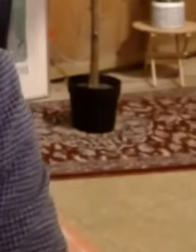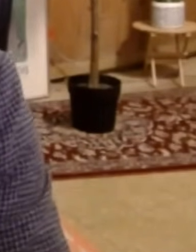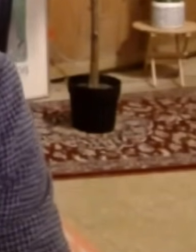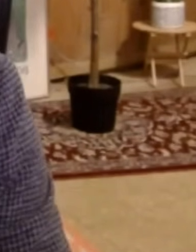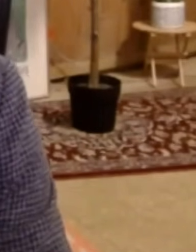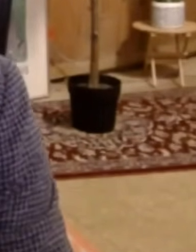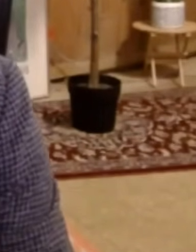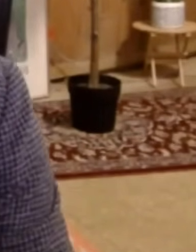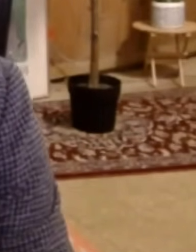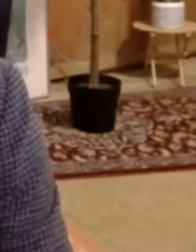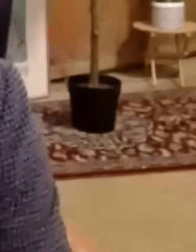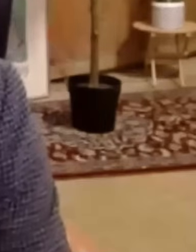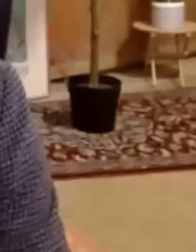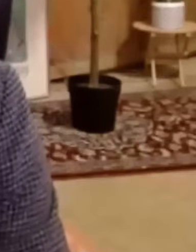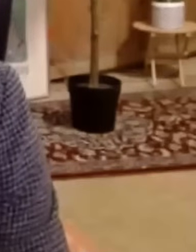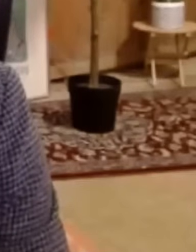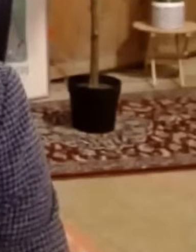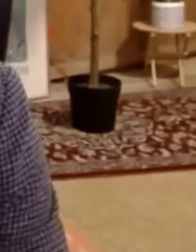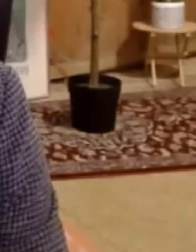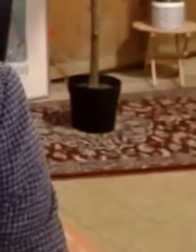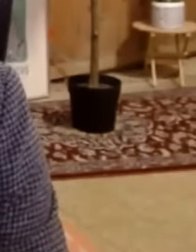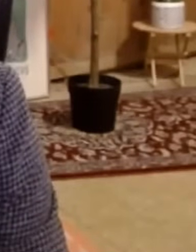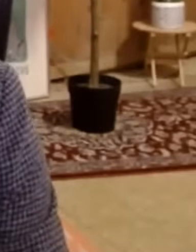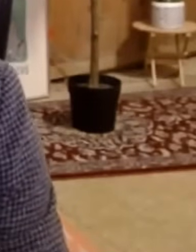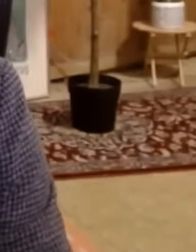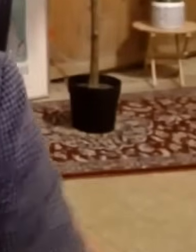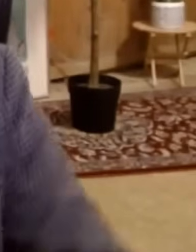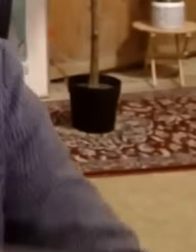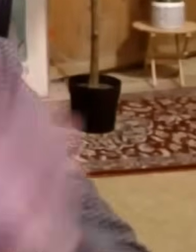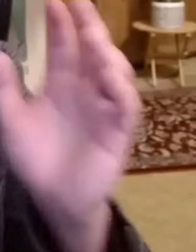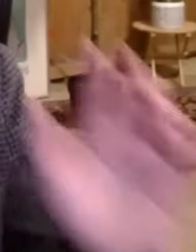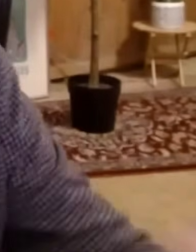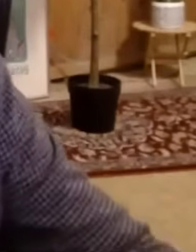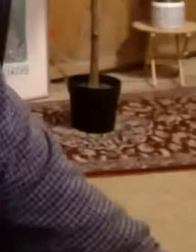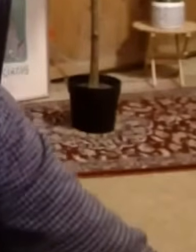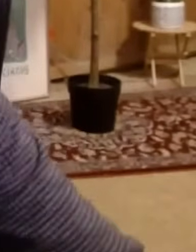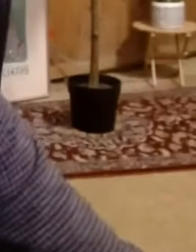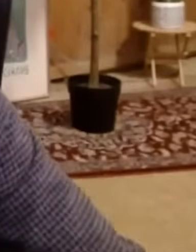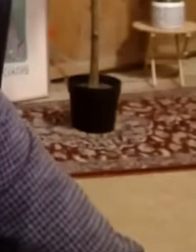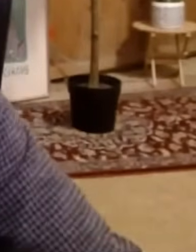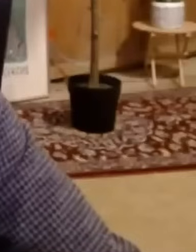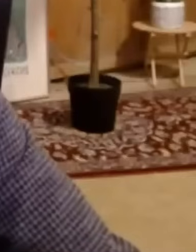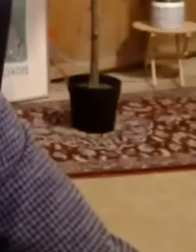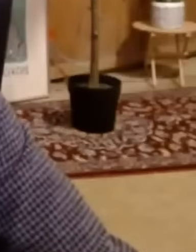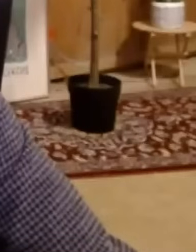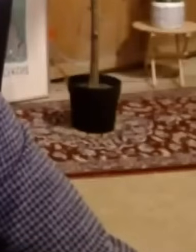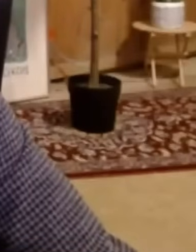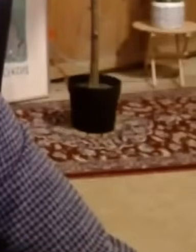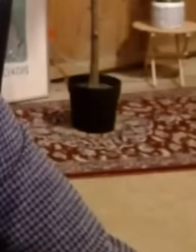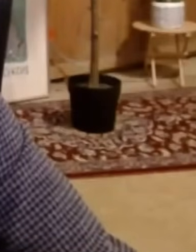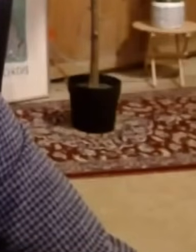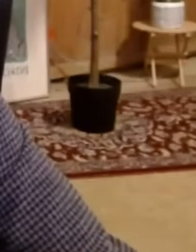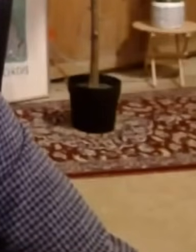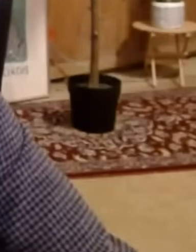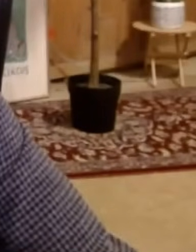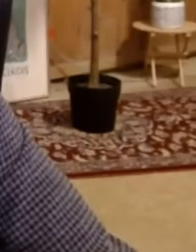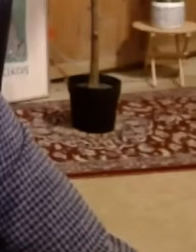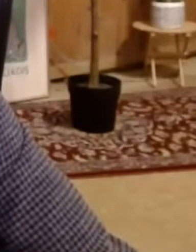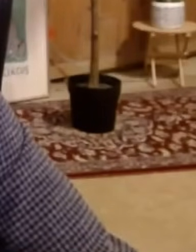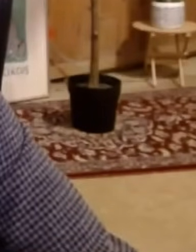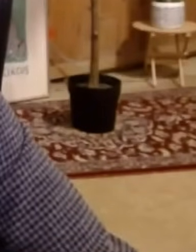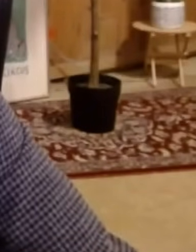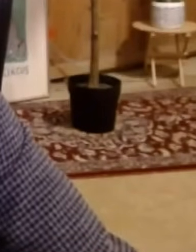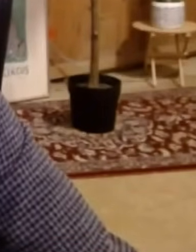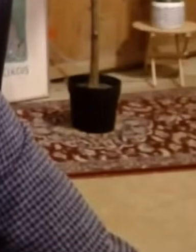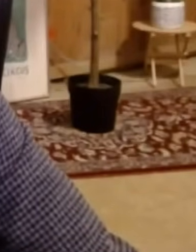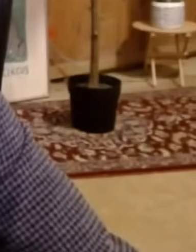durante el programa y durante la postproducción de nuestro programa, que ya sabe usted, se prolonga hasta horas de la tarde,